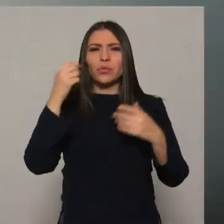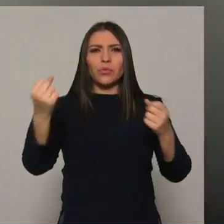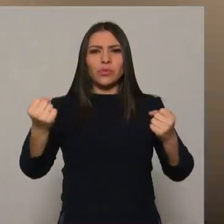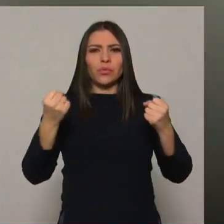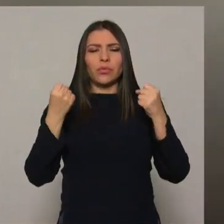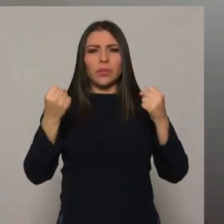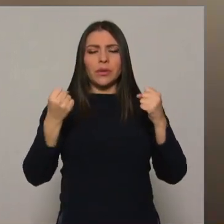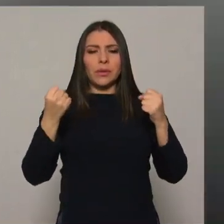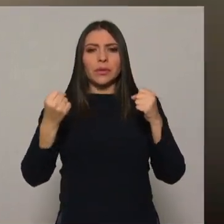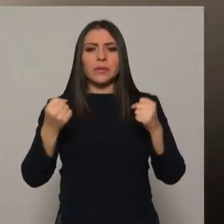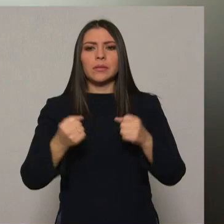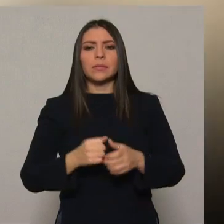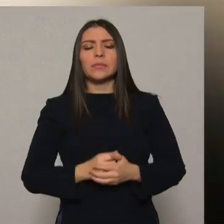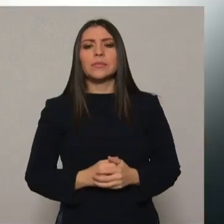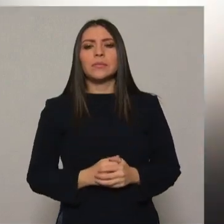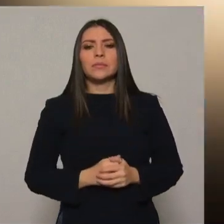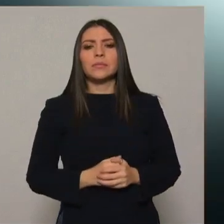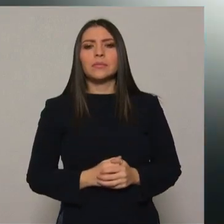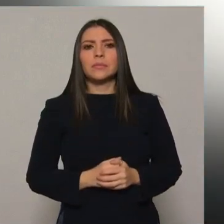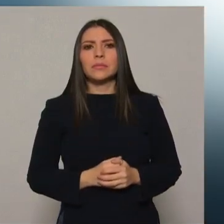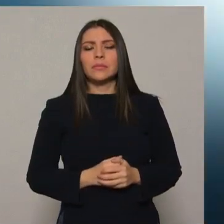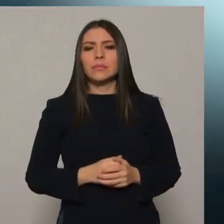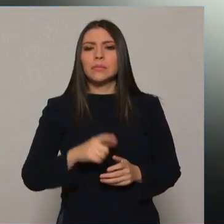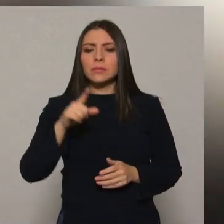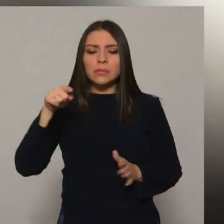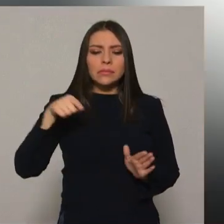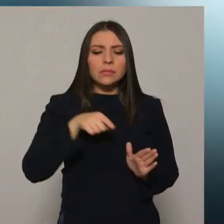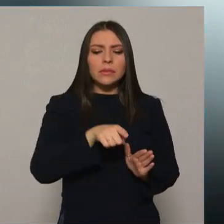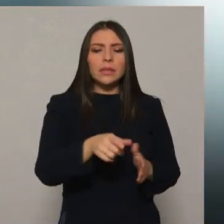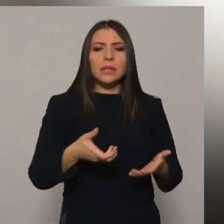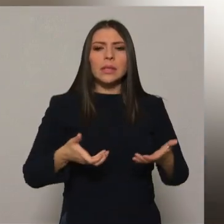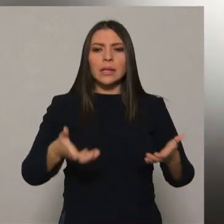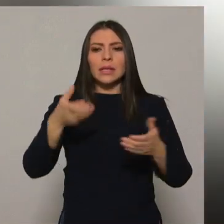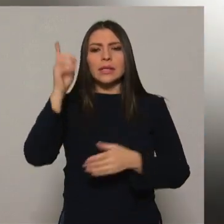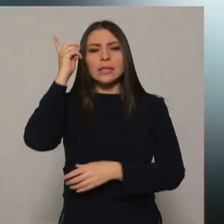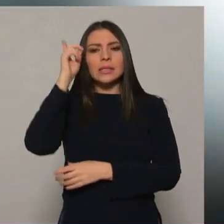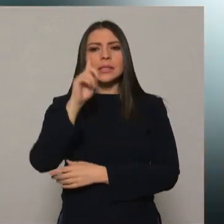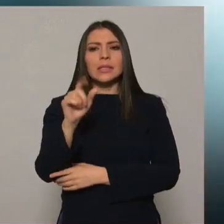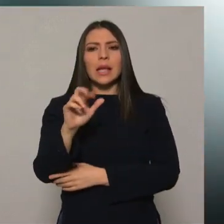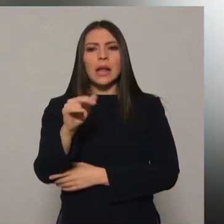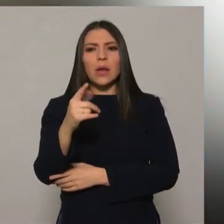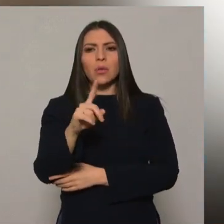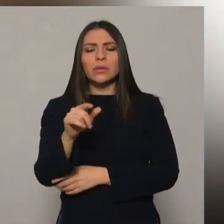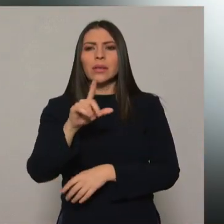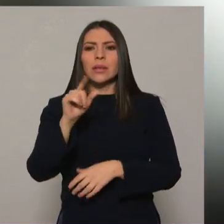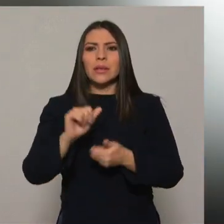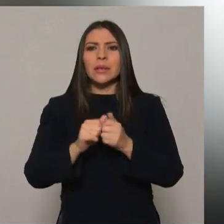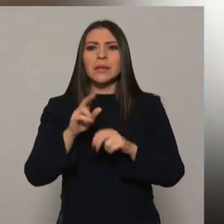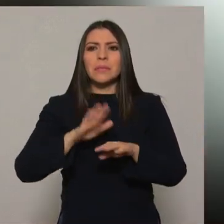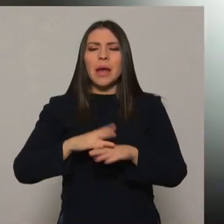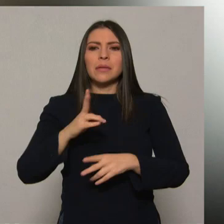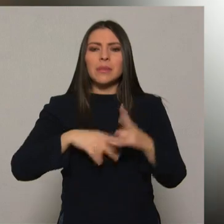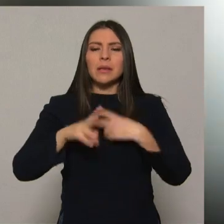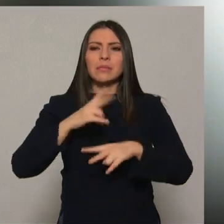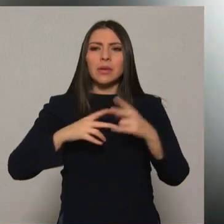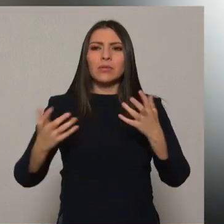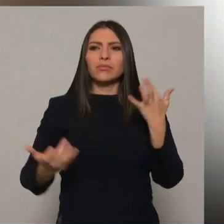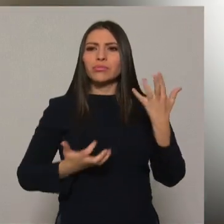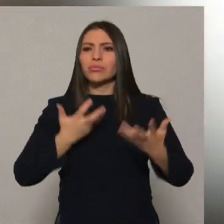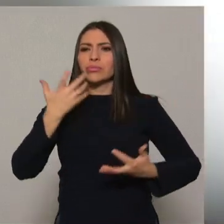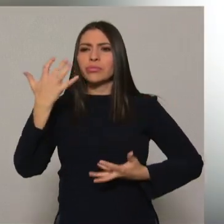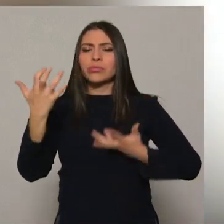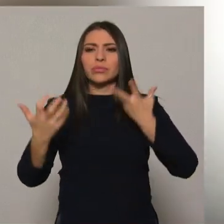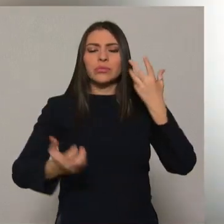Y nos evacuamos hasta casi la Zaragoza. Y ya de repente empezó a sacar más lumbre, hasta que llegaron los policías y nos dijeron